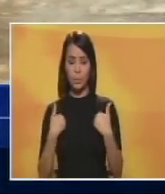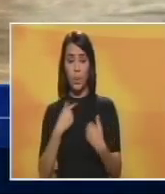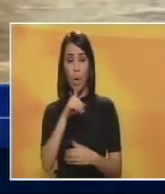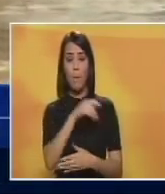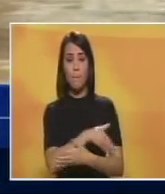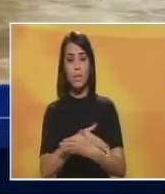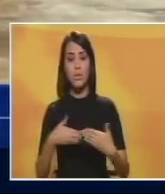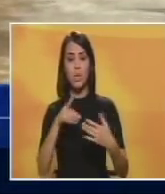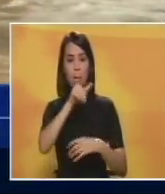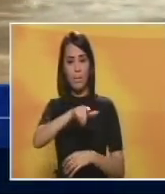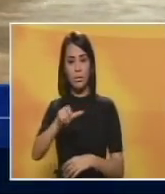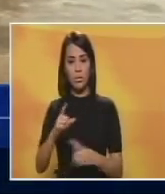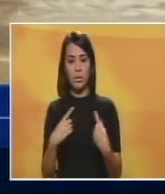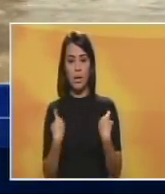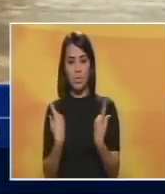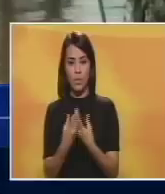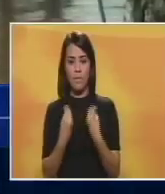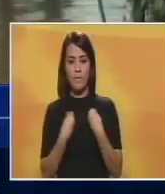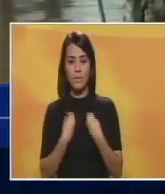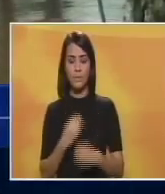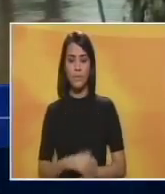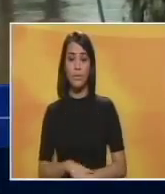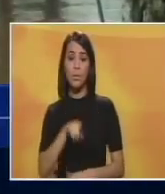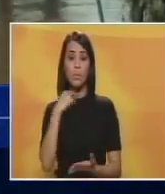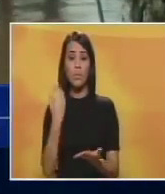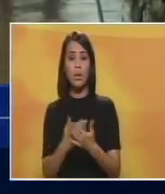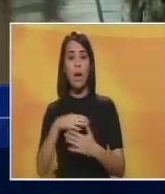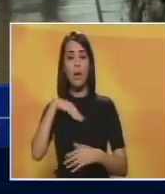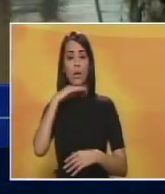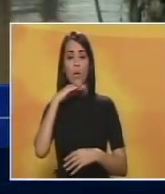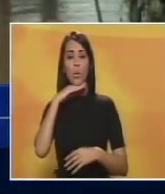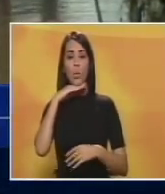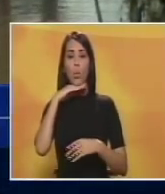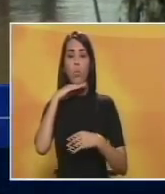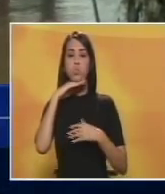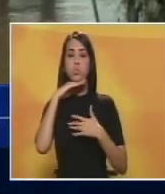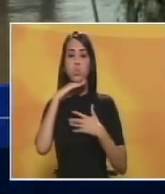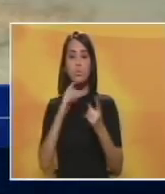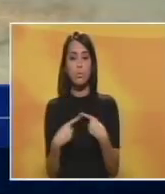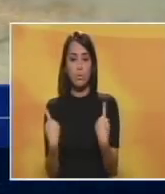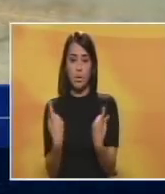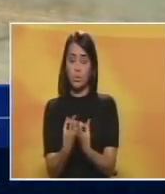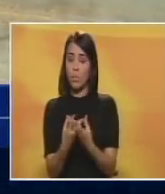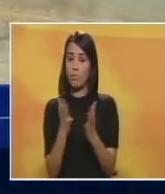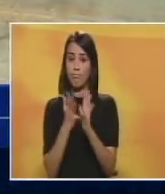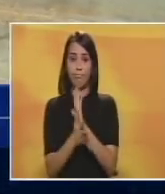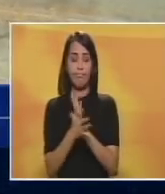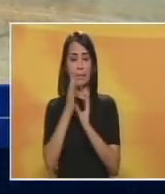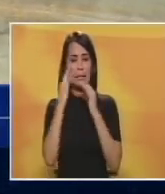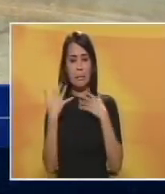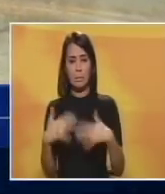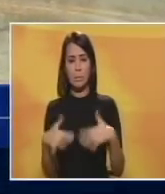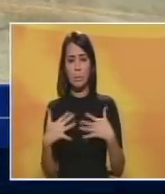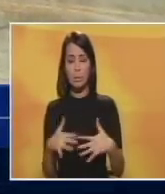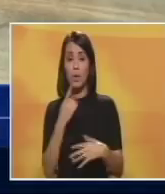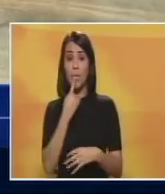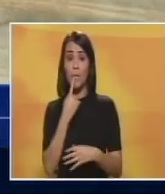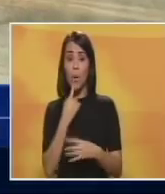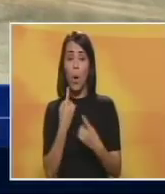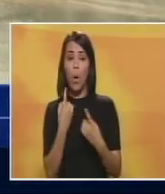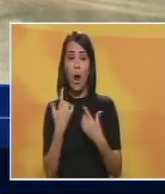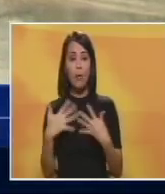1 millón de habitantes. Las víctimas fallecieron por ahogamiento en el área metropolitana de Manila, donde se declaró la alerta